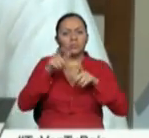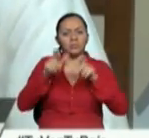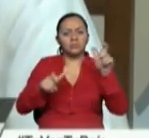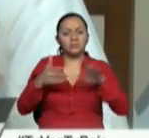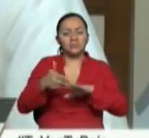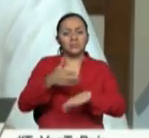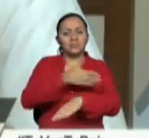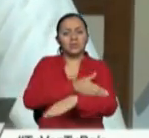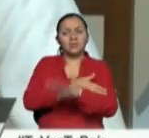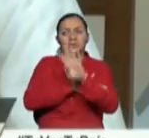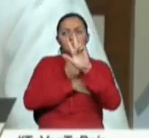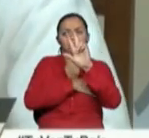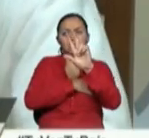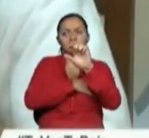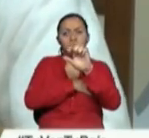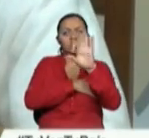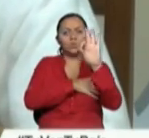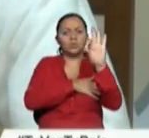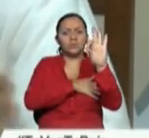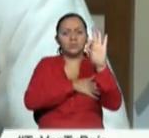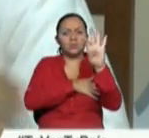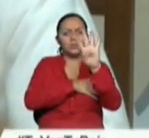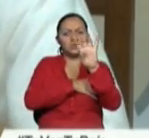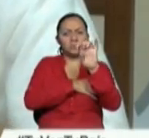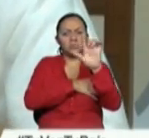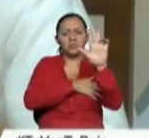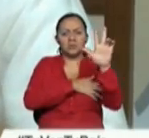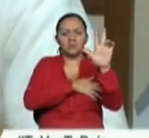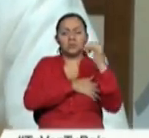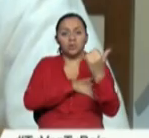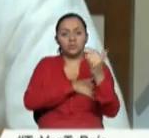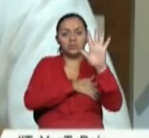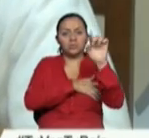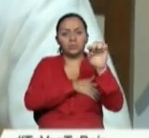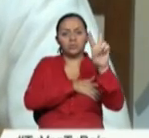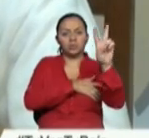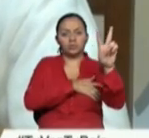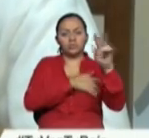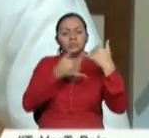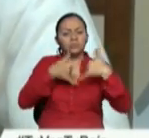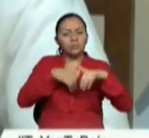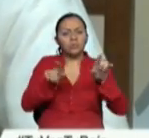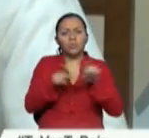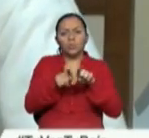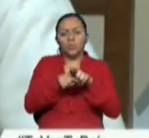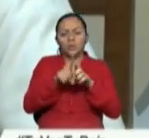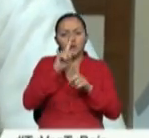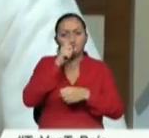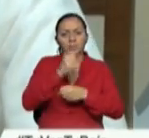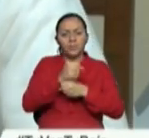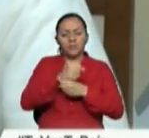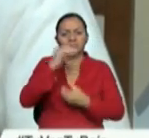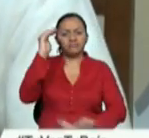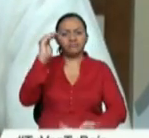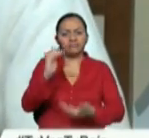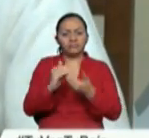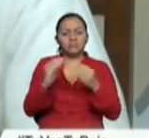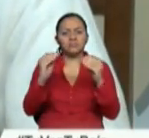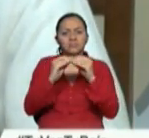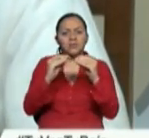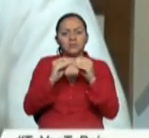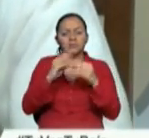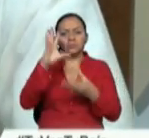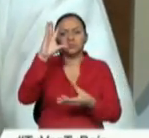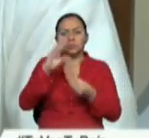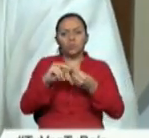43 llegamos hasta 3.9 en el 2012 me parece Hoy está en 5.2 sigue siendo de las tasas de desempleo más bajas de la historia del Ecuador y de las más bajas de